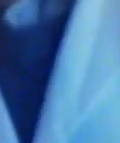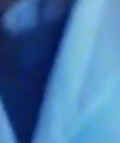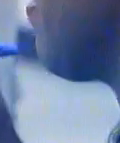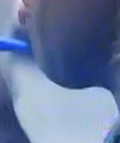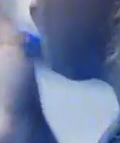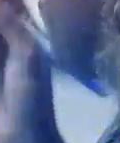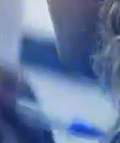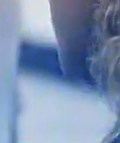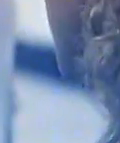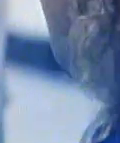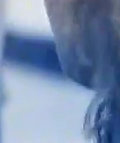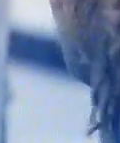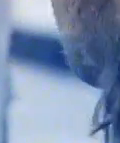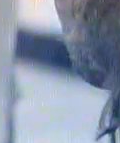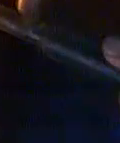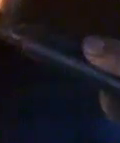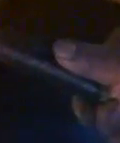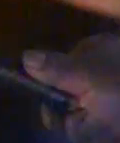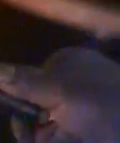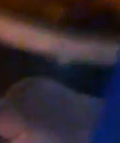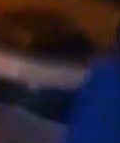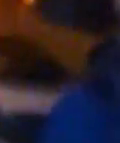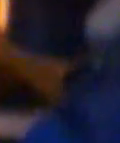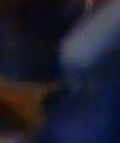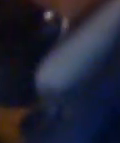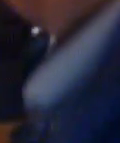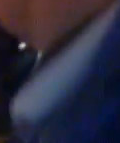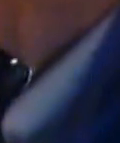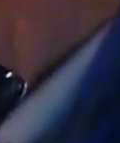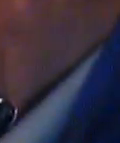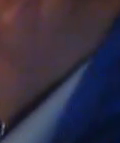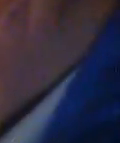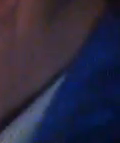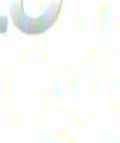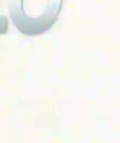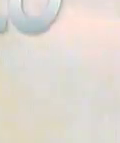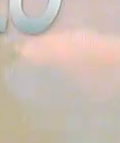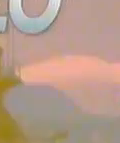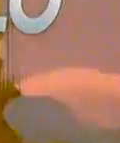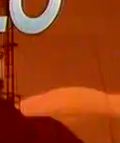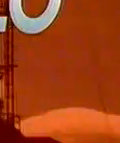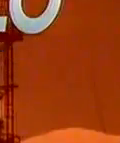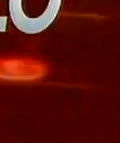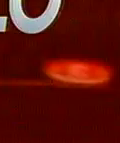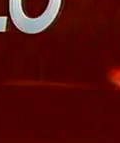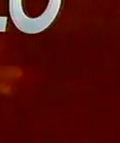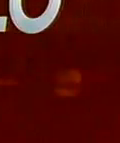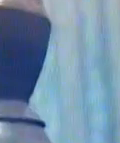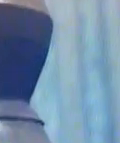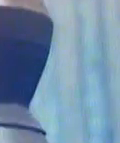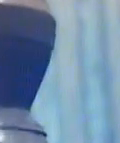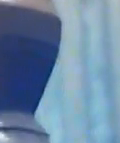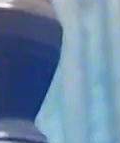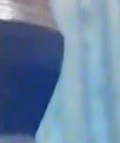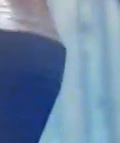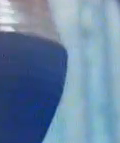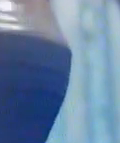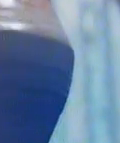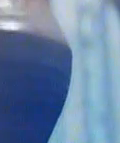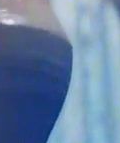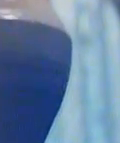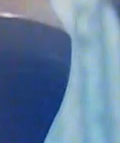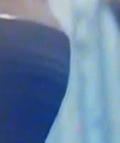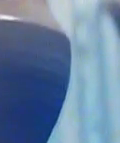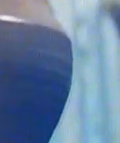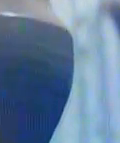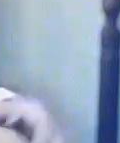la orientación de profesionales y bajo una narrativa clara es como se presenta Desarrollo Económico, un programa que